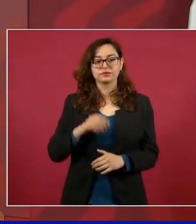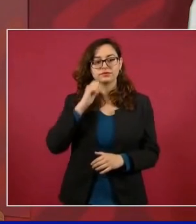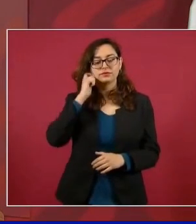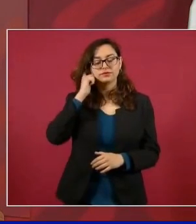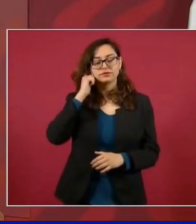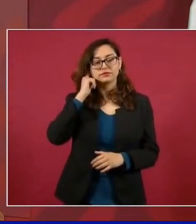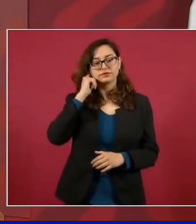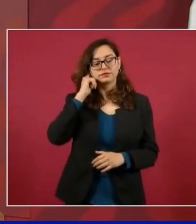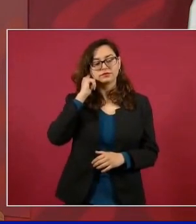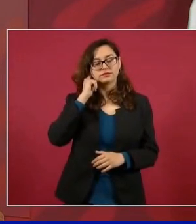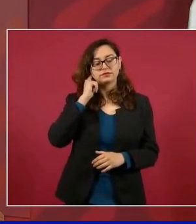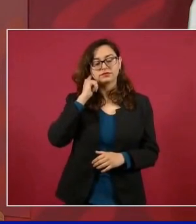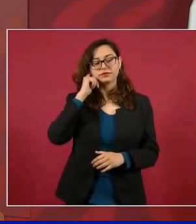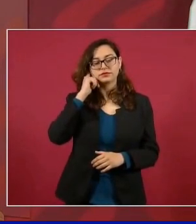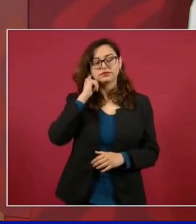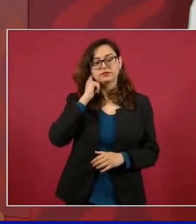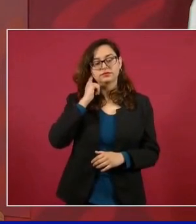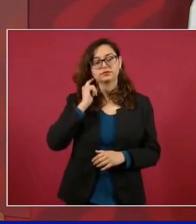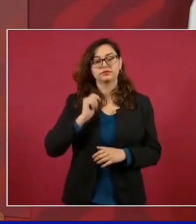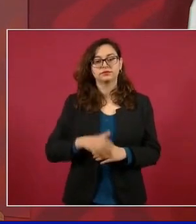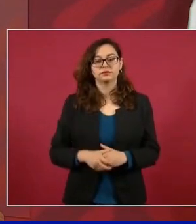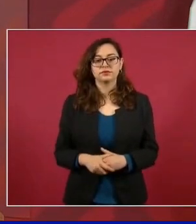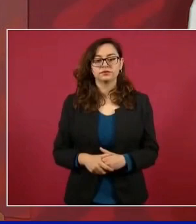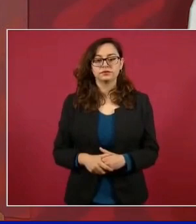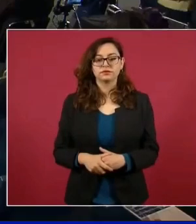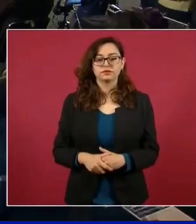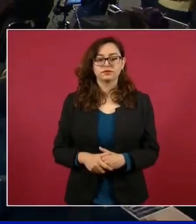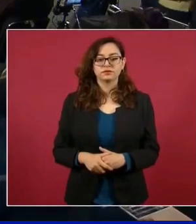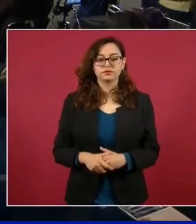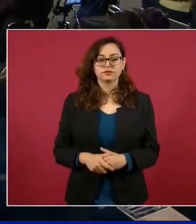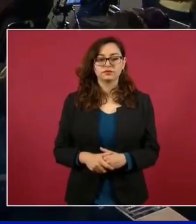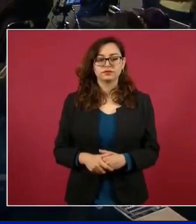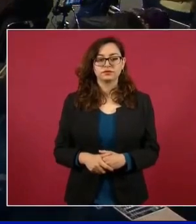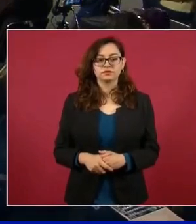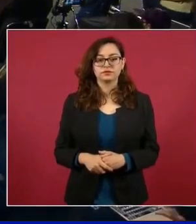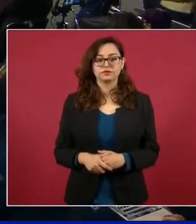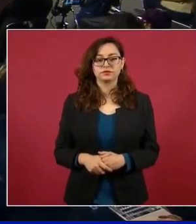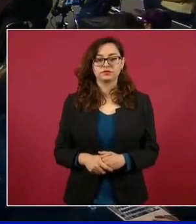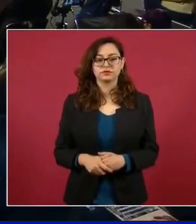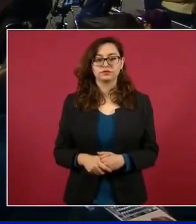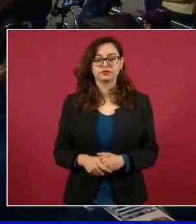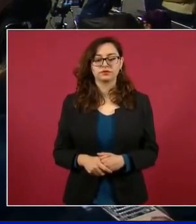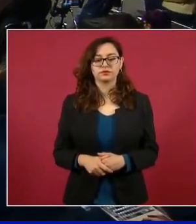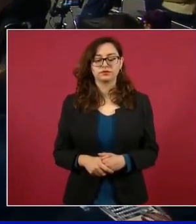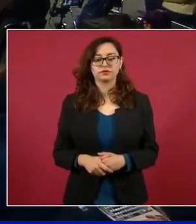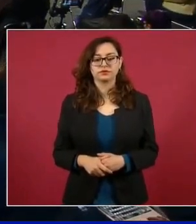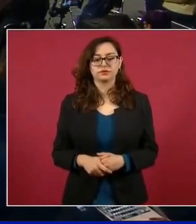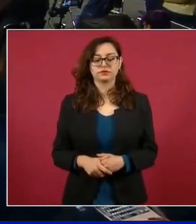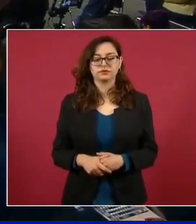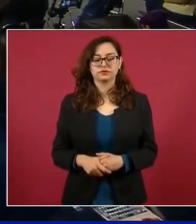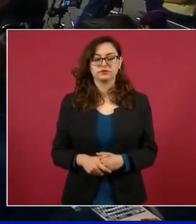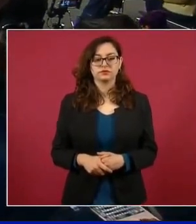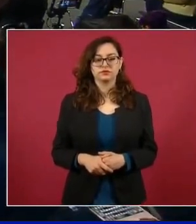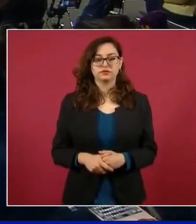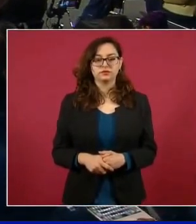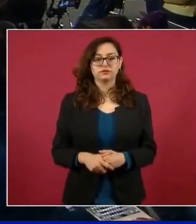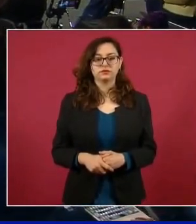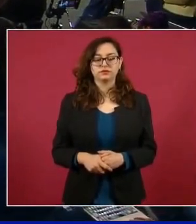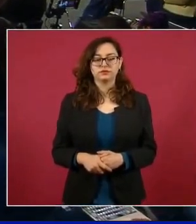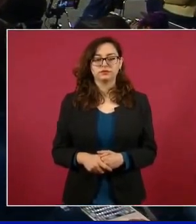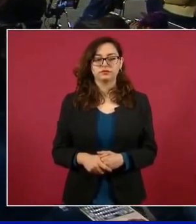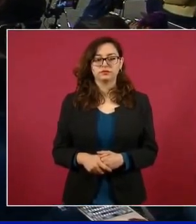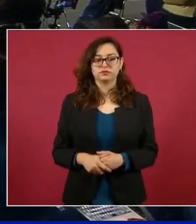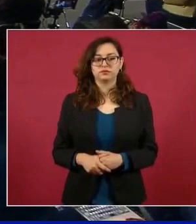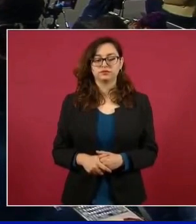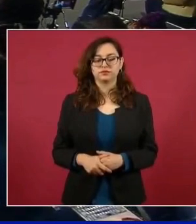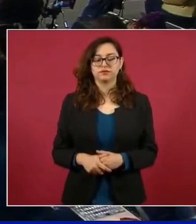Con el porfiriato, por ejemplo, se define la regla que se aplica después